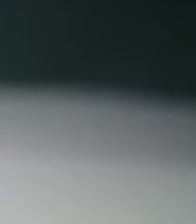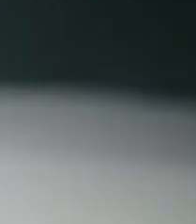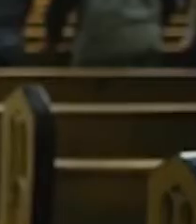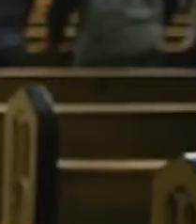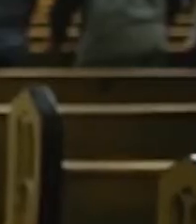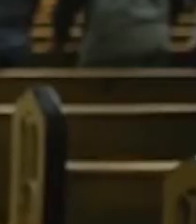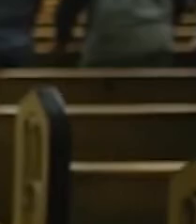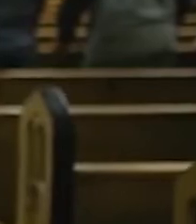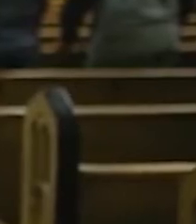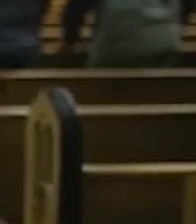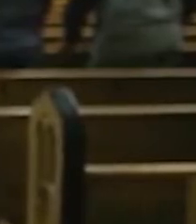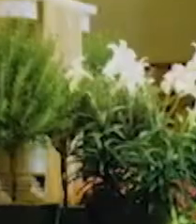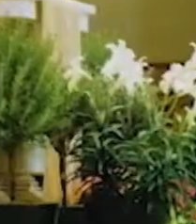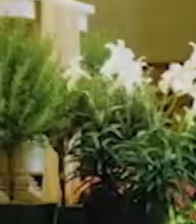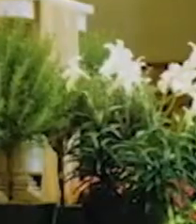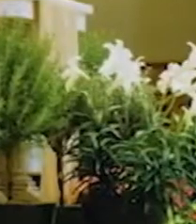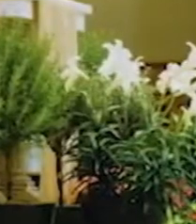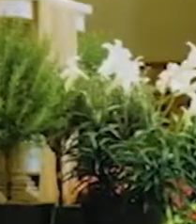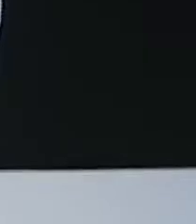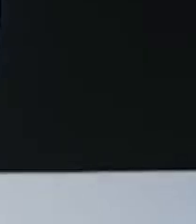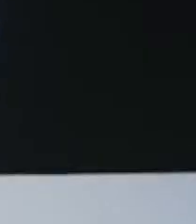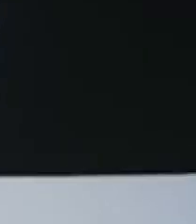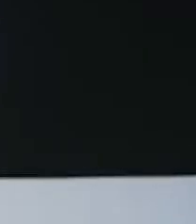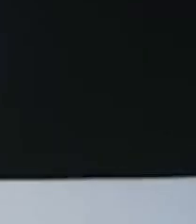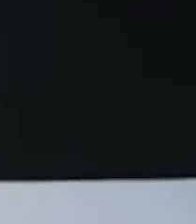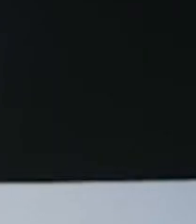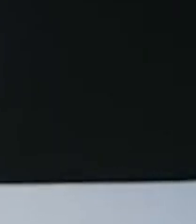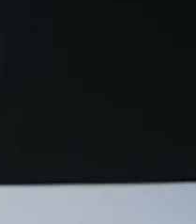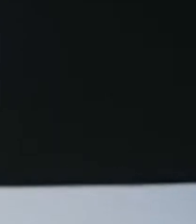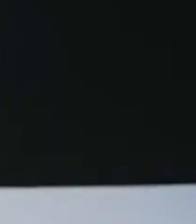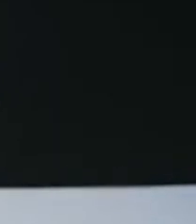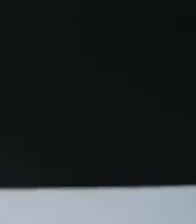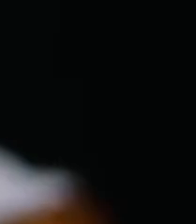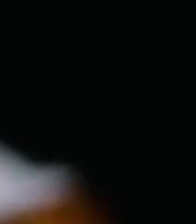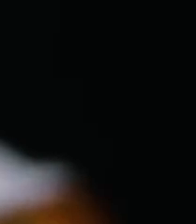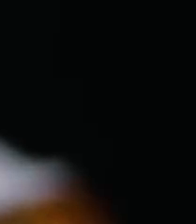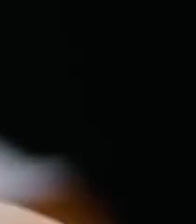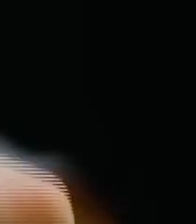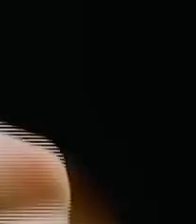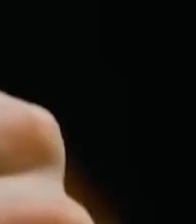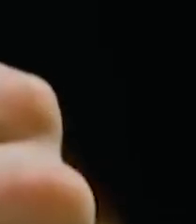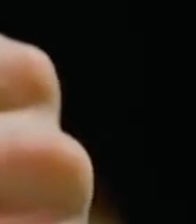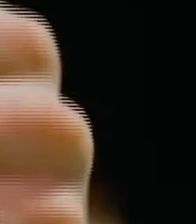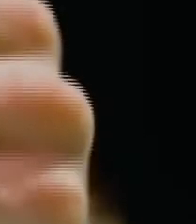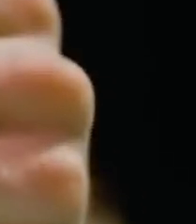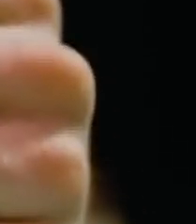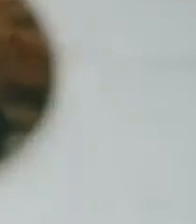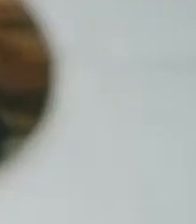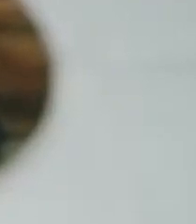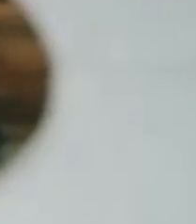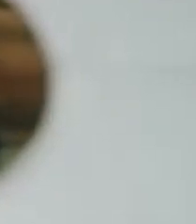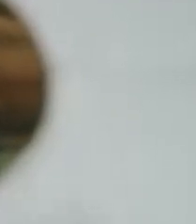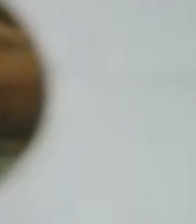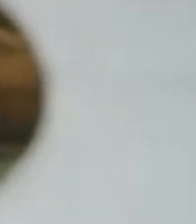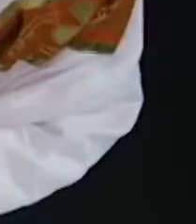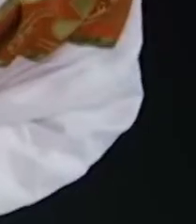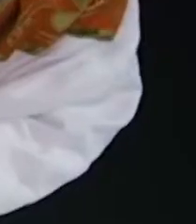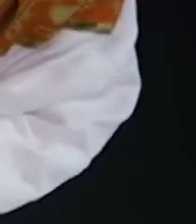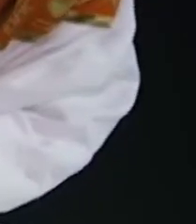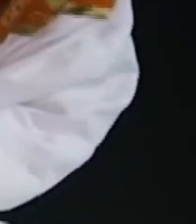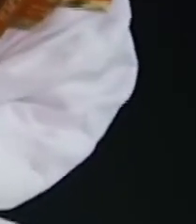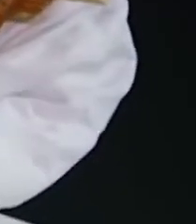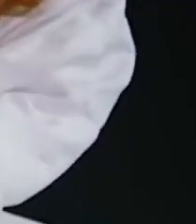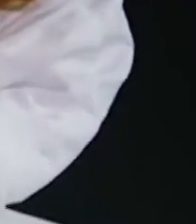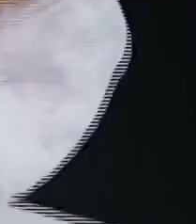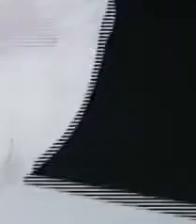Celebre con nosotros la Santa Misa desde la Catedral Metropolitana en San José. De lunes a viernes